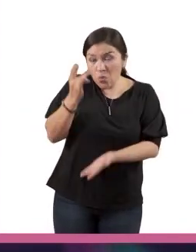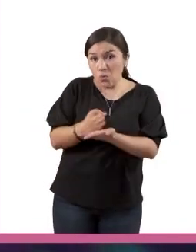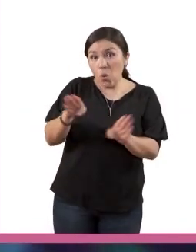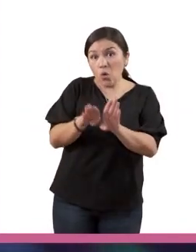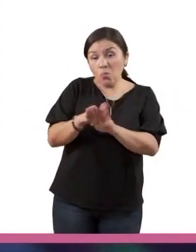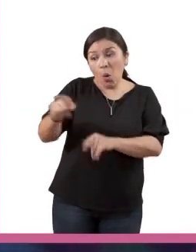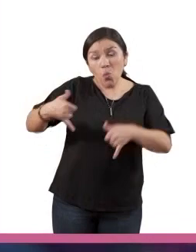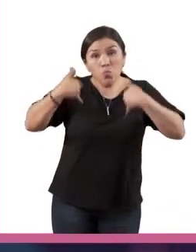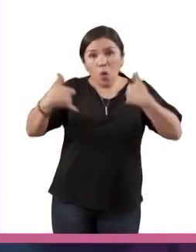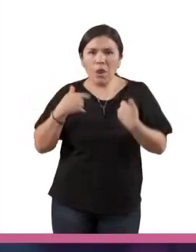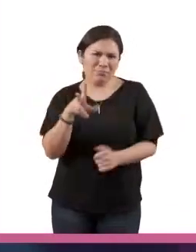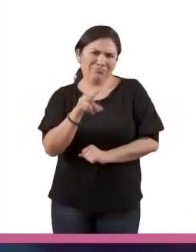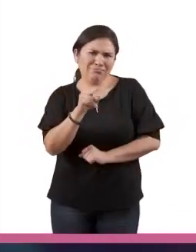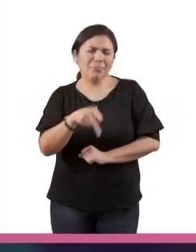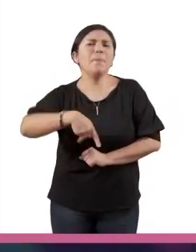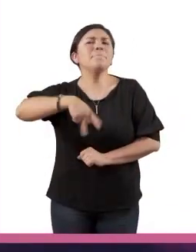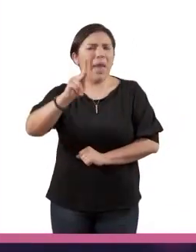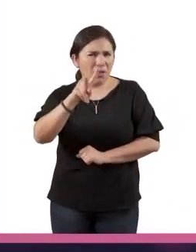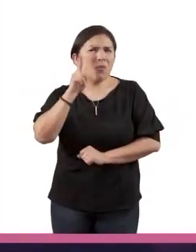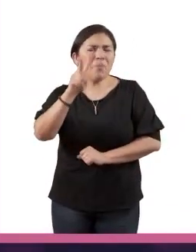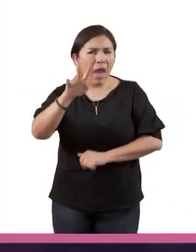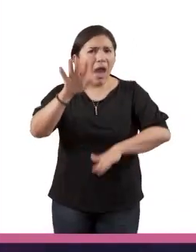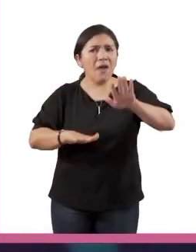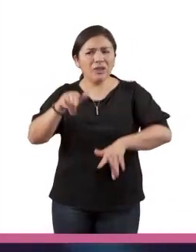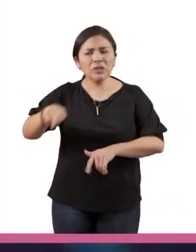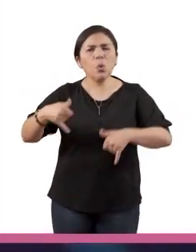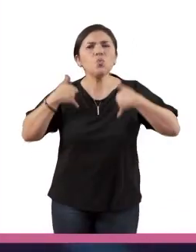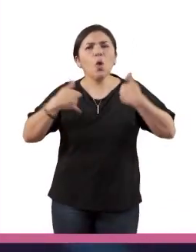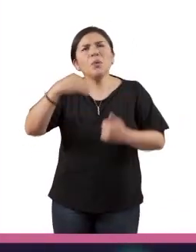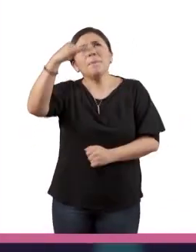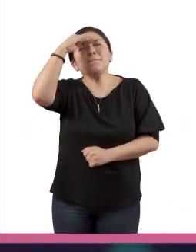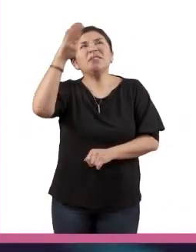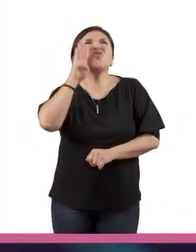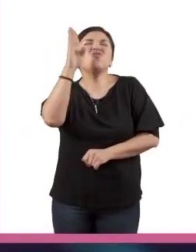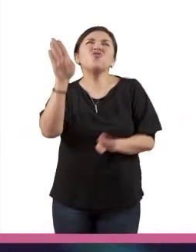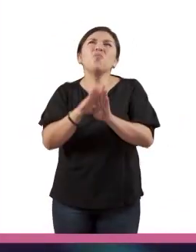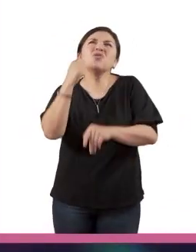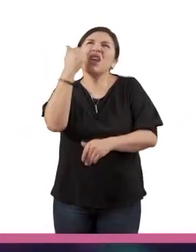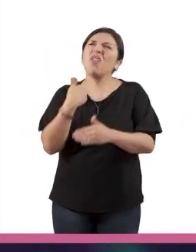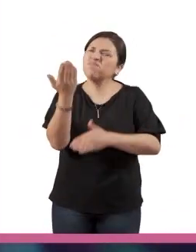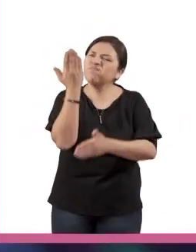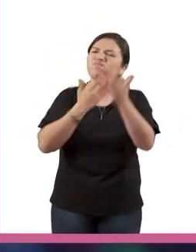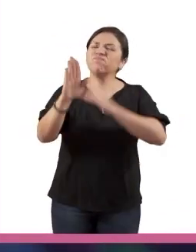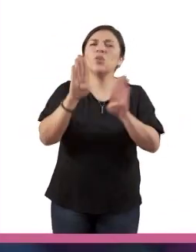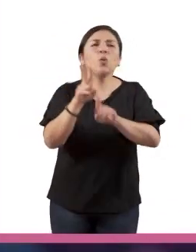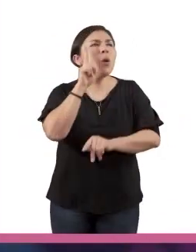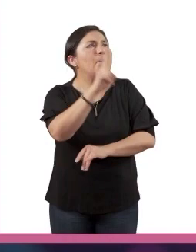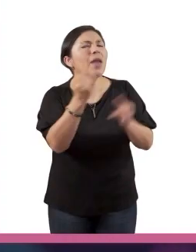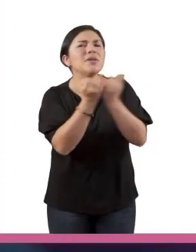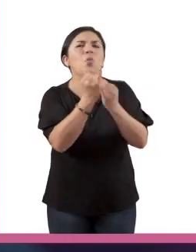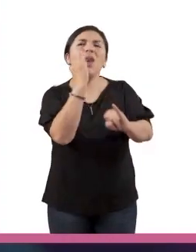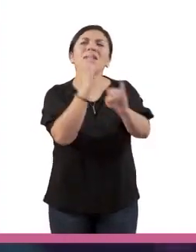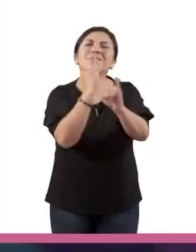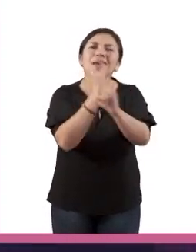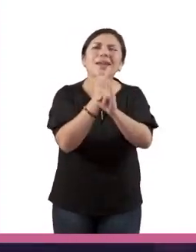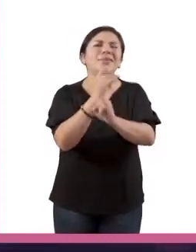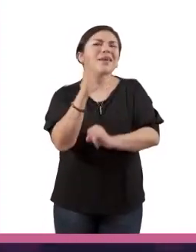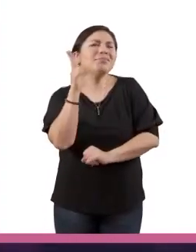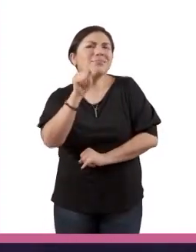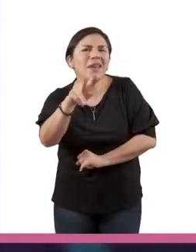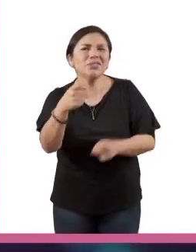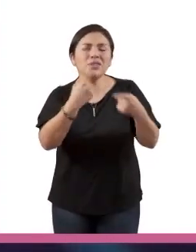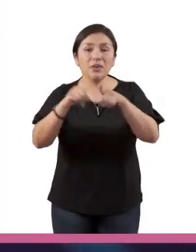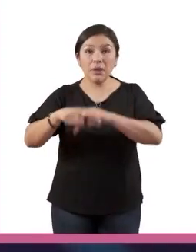la culpa a los chicos. Pero de repente los chicos tienen la idea del éxito, que es lo que ven en los medios de comunicación. Lo